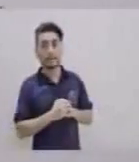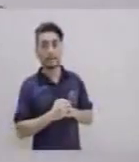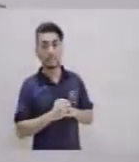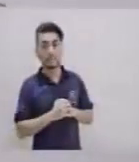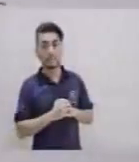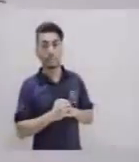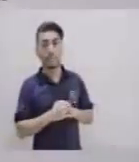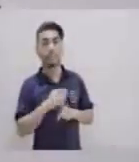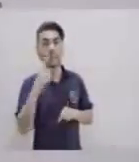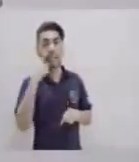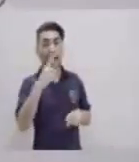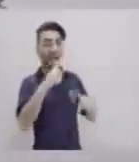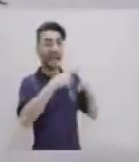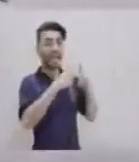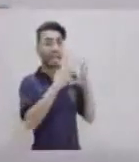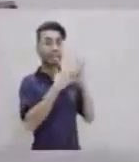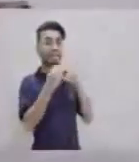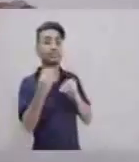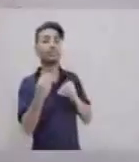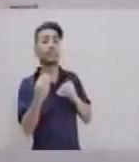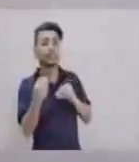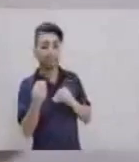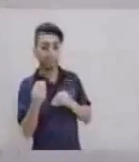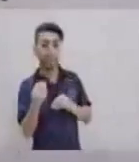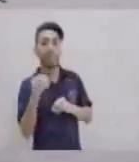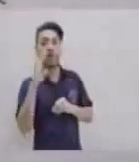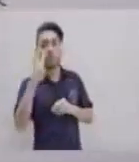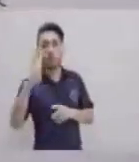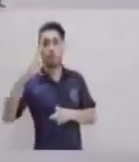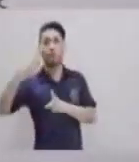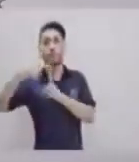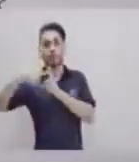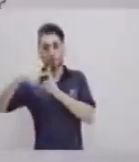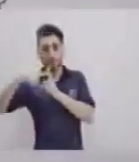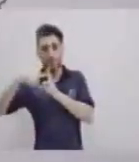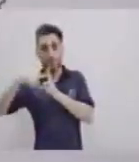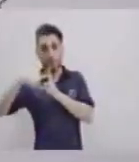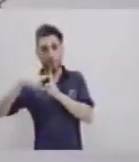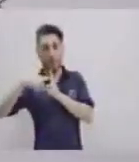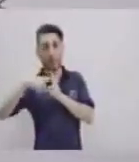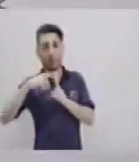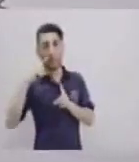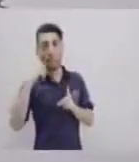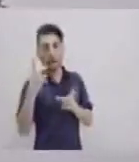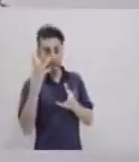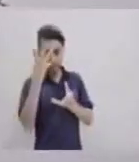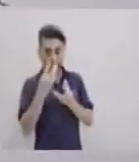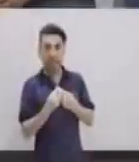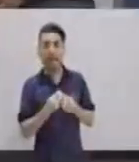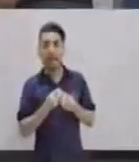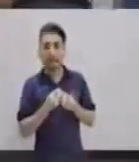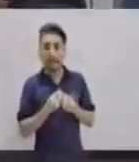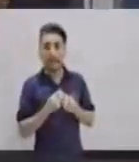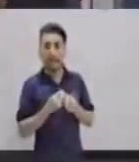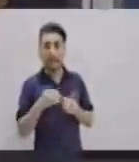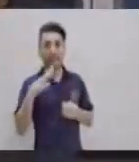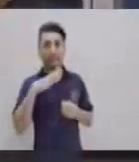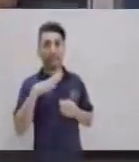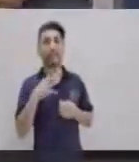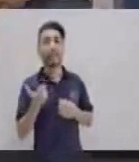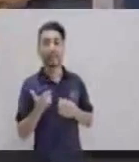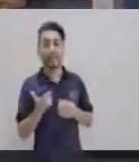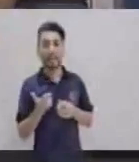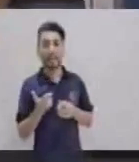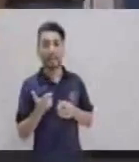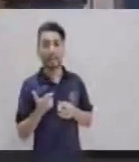que en el caso del valor de x va a tener un valor de 4 positivos. Entonces, esto es lo que me va a determinar